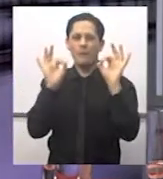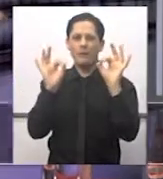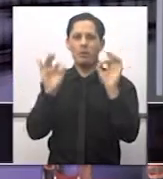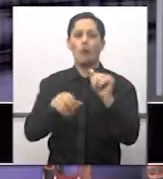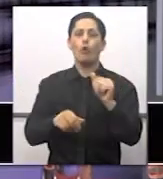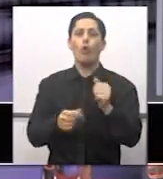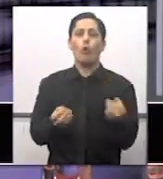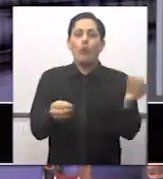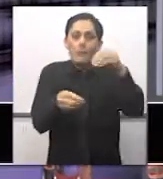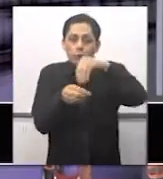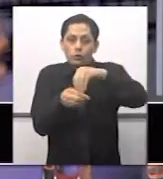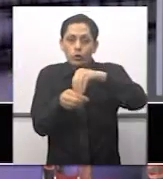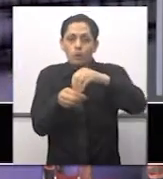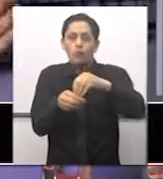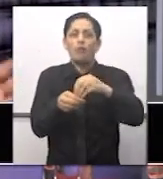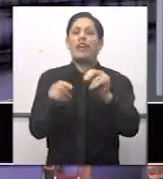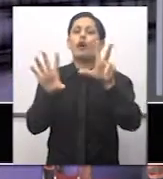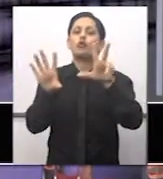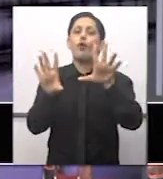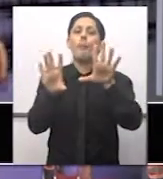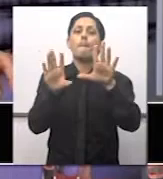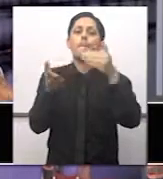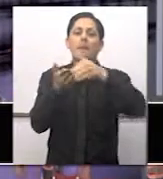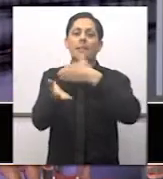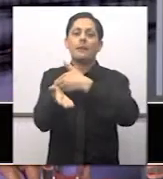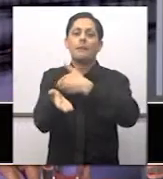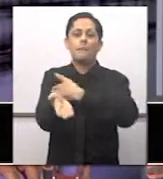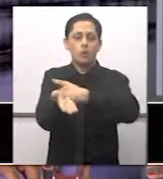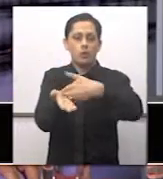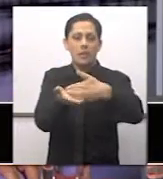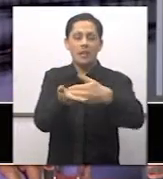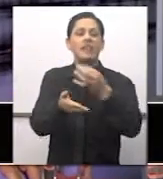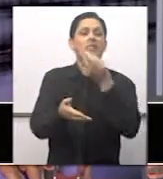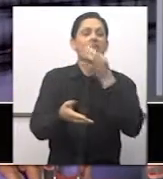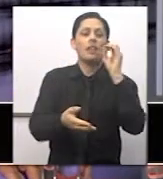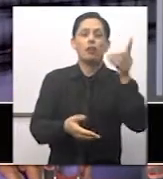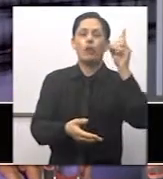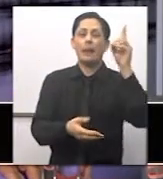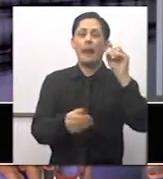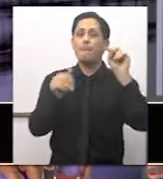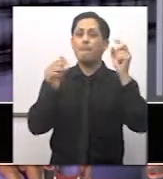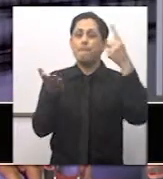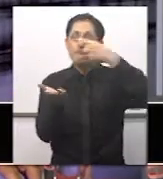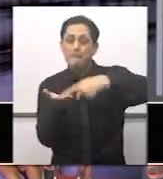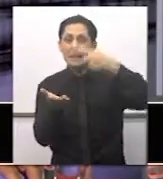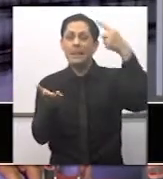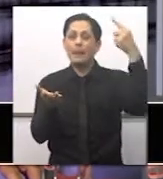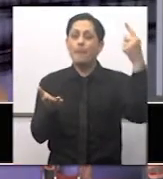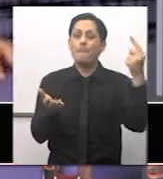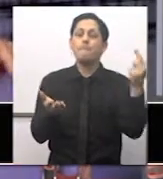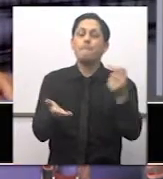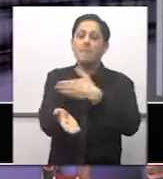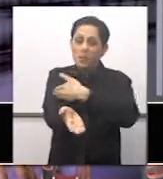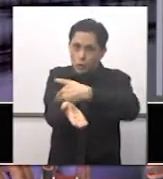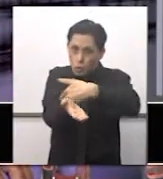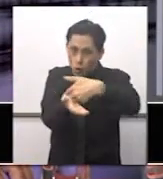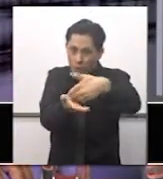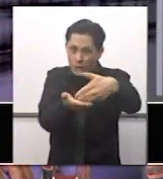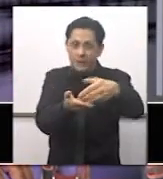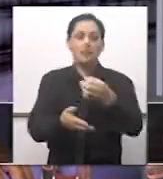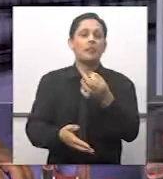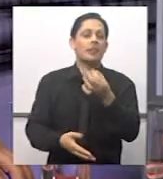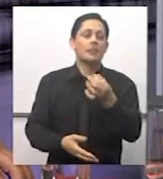que cuesta mucho imaginar siquiera. Exacto. Durante 8 años, 1.000 millones de dólares al año, aparte de cifras sectoriales, con una inversión